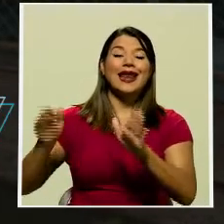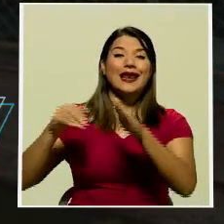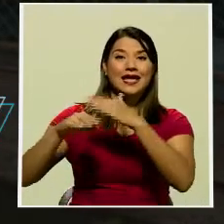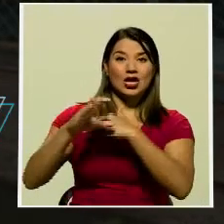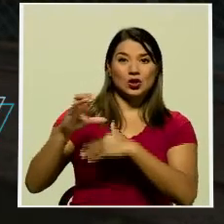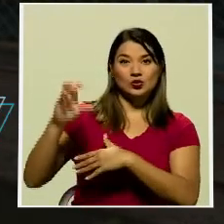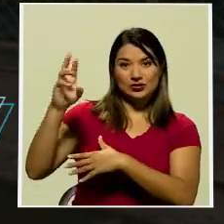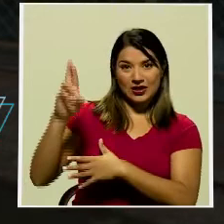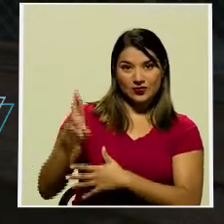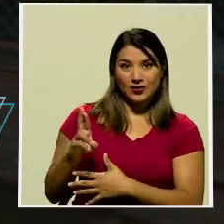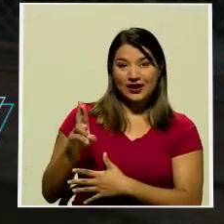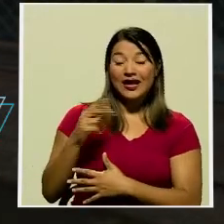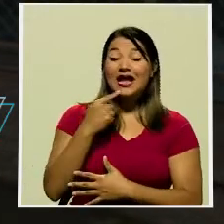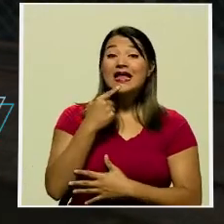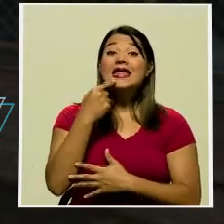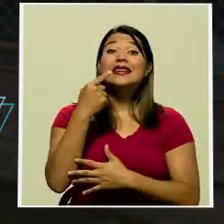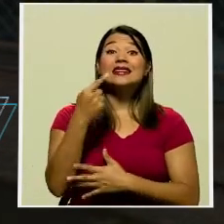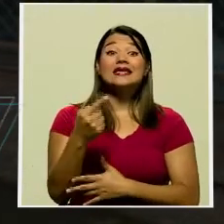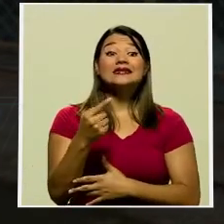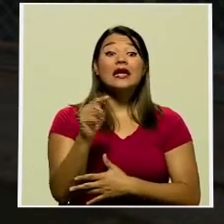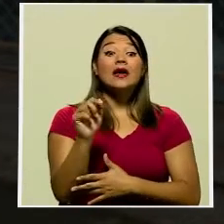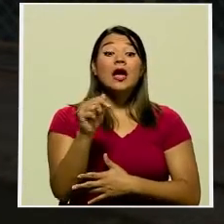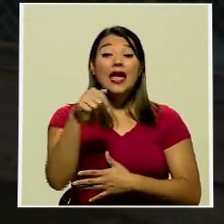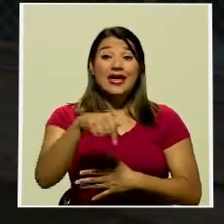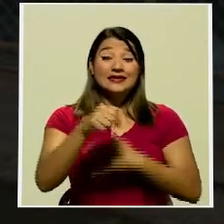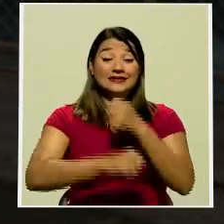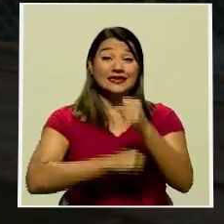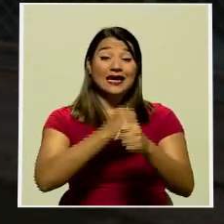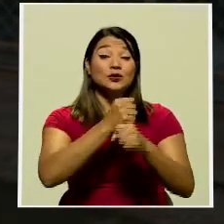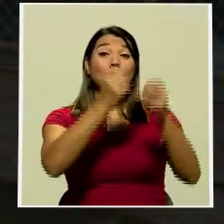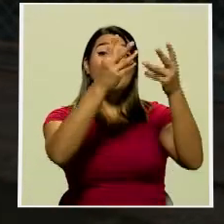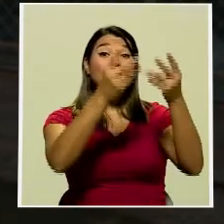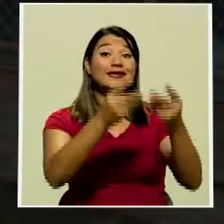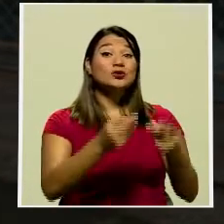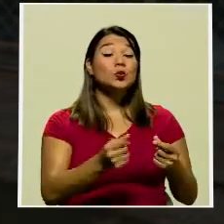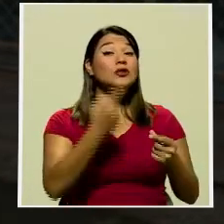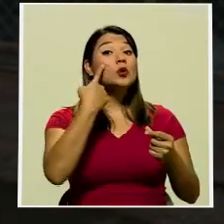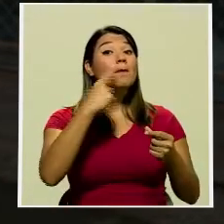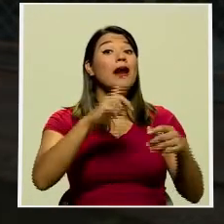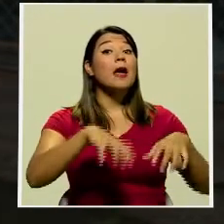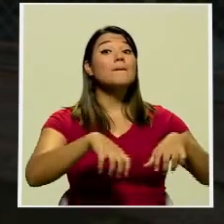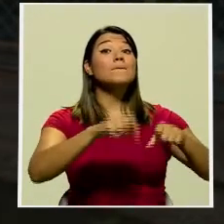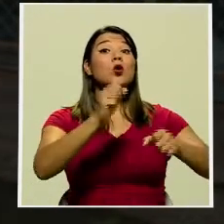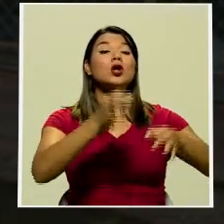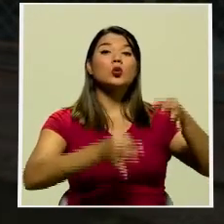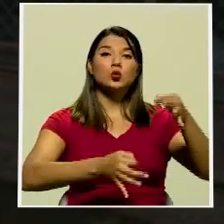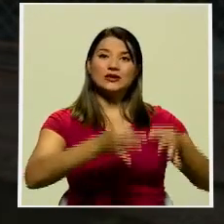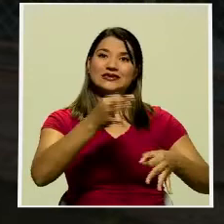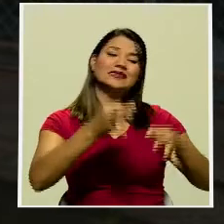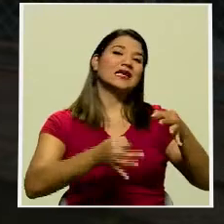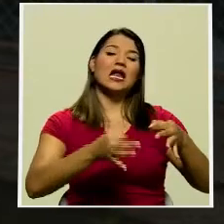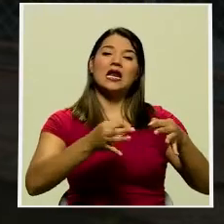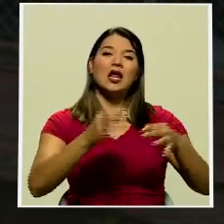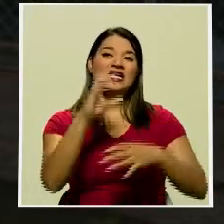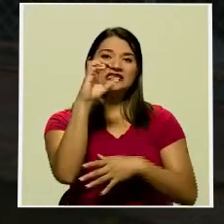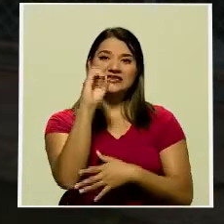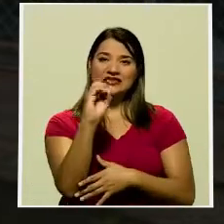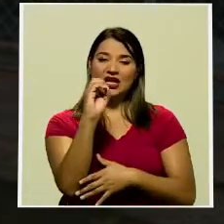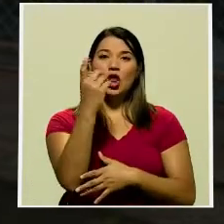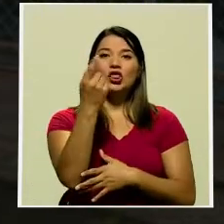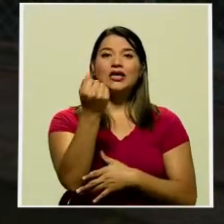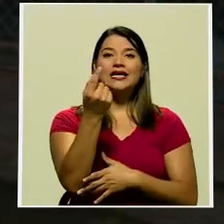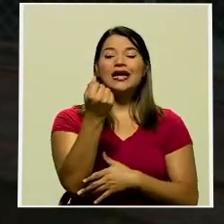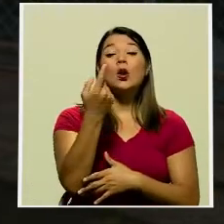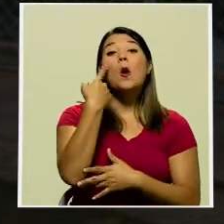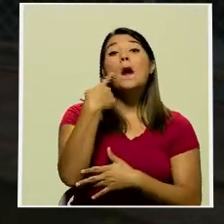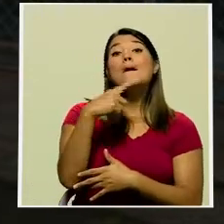que a raíz de los recortes en el presupuesto para este año es que iniciaron con cero, es decir, cero dinero